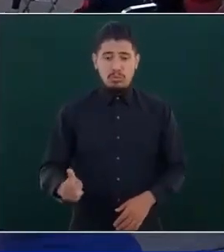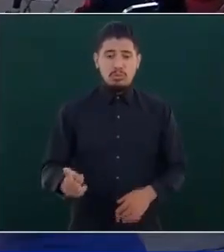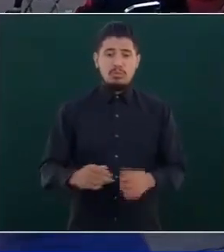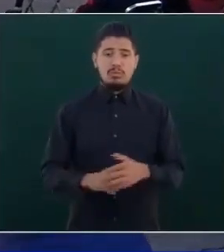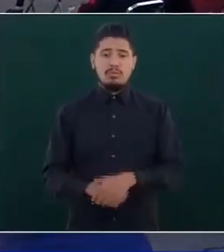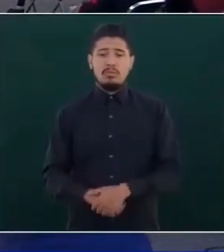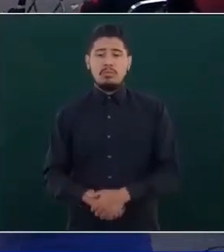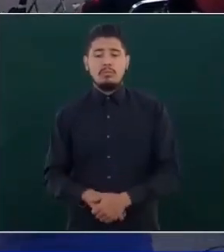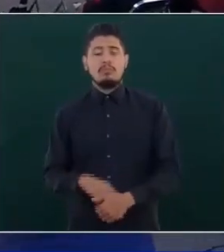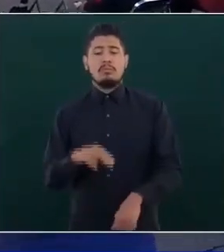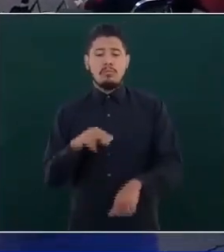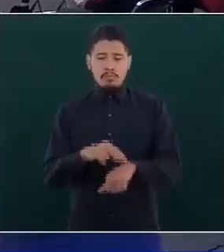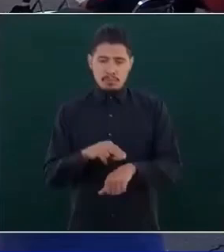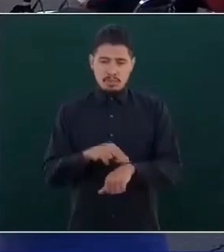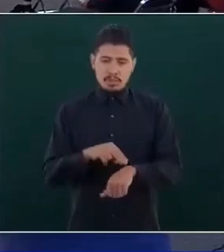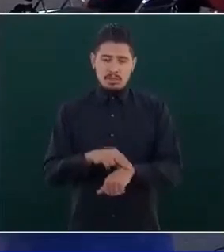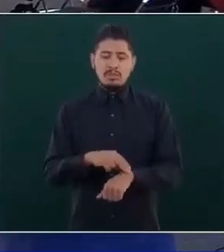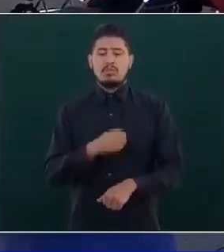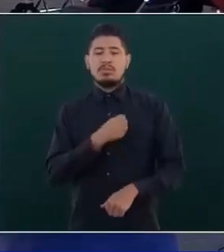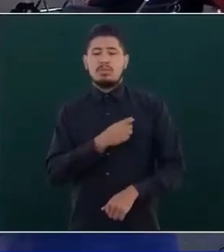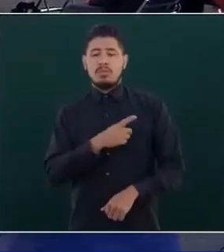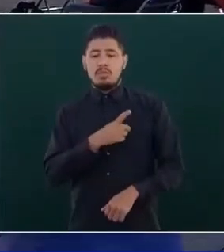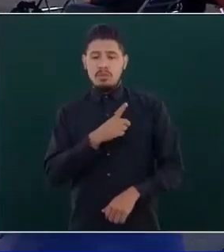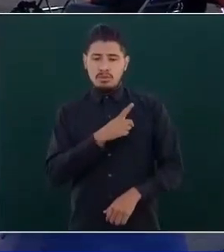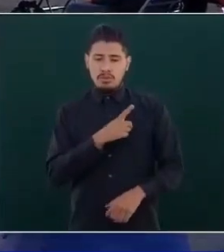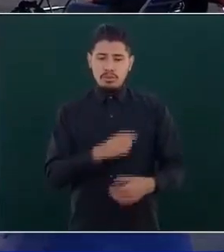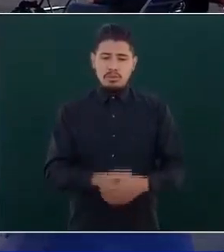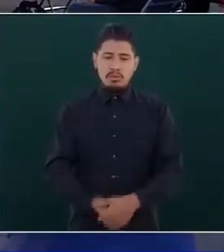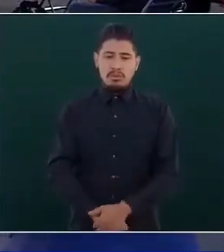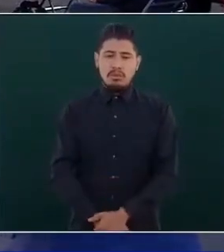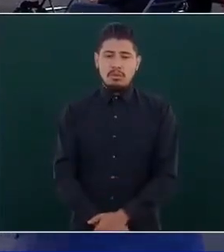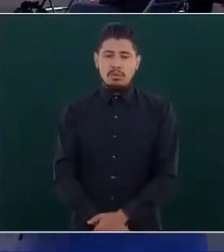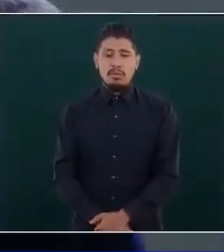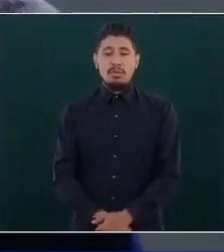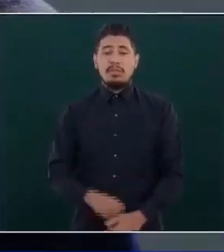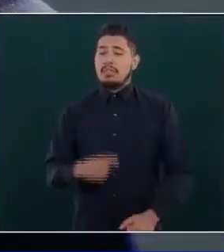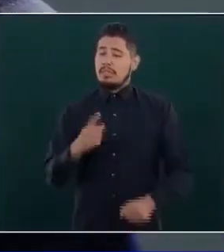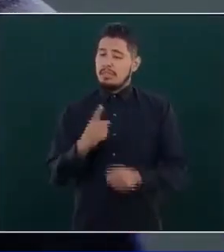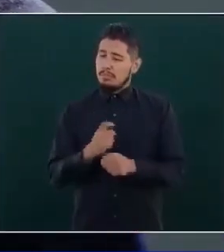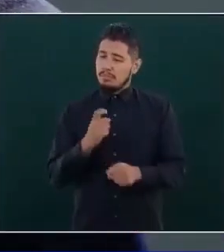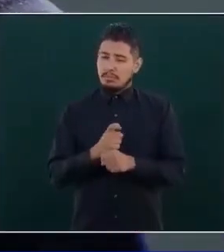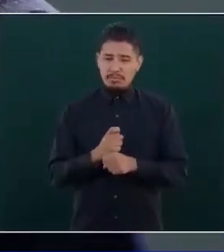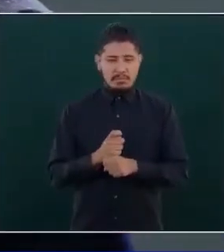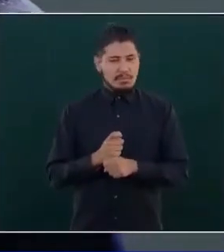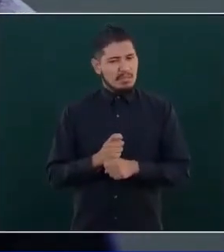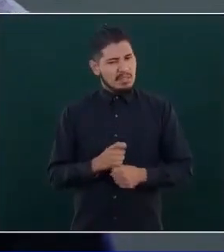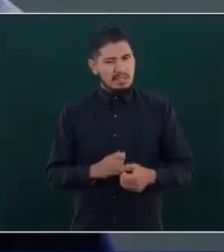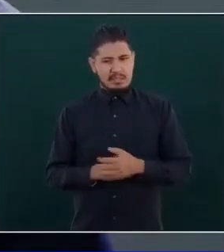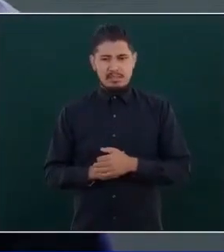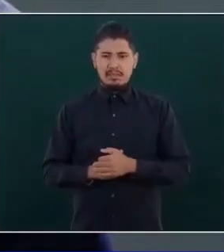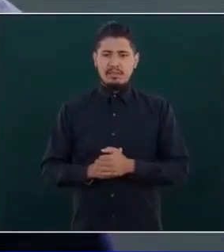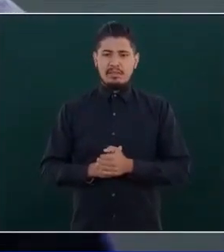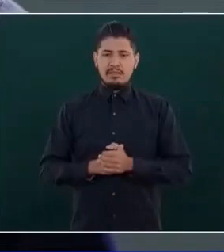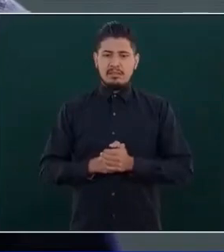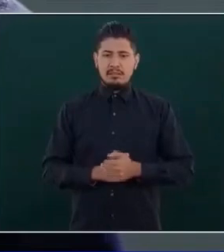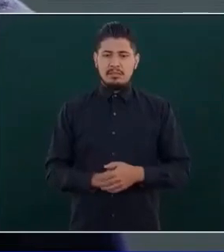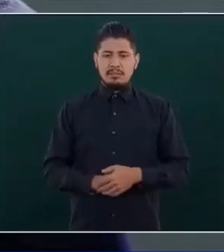los médicos, el personal de salud de primera, a pesar de que